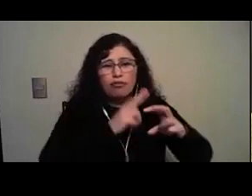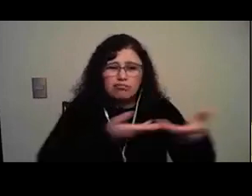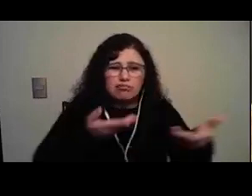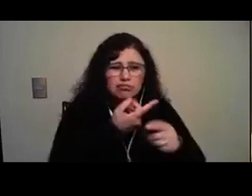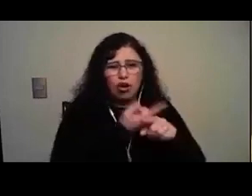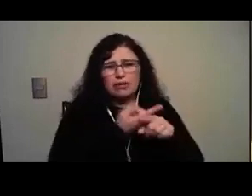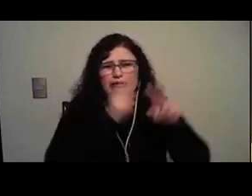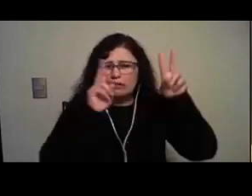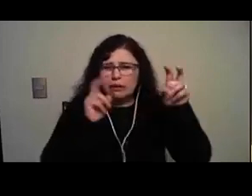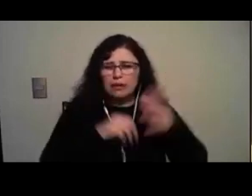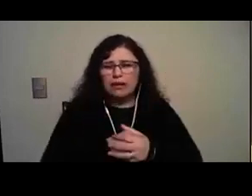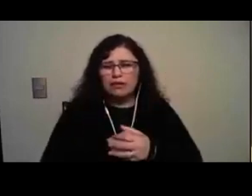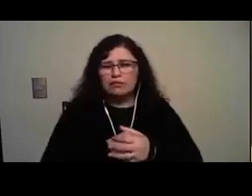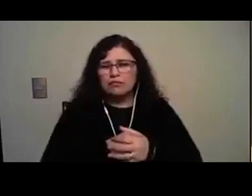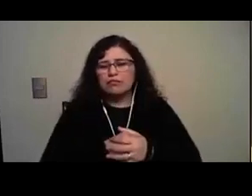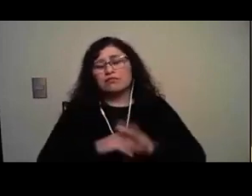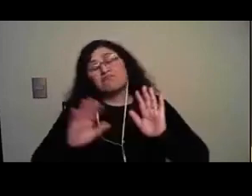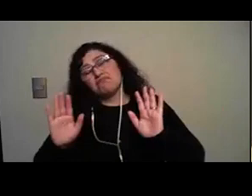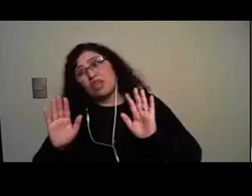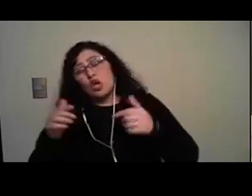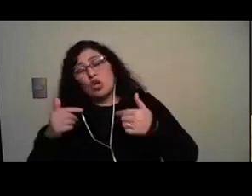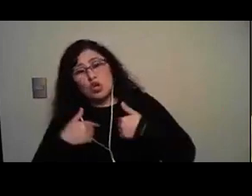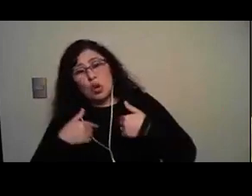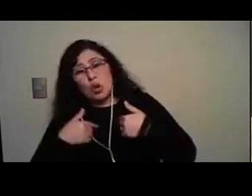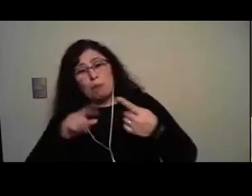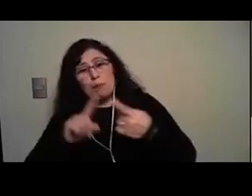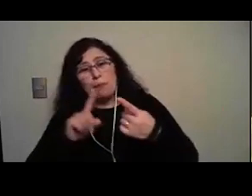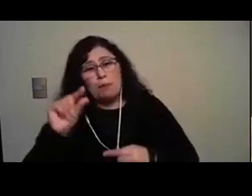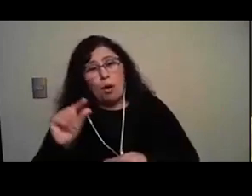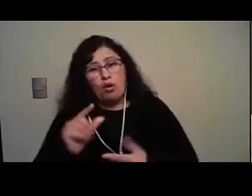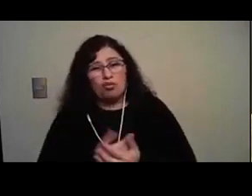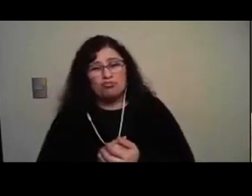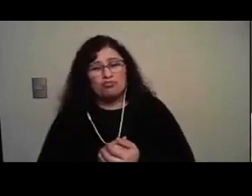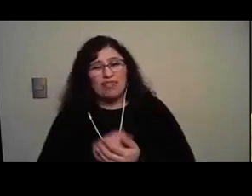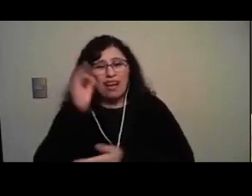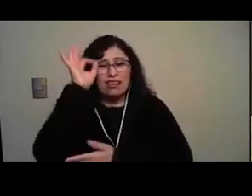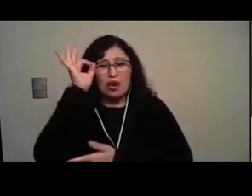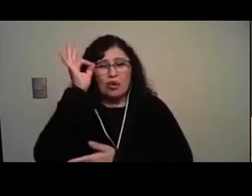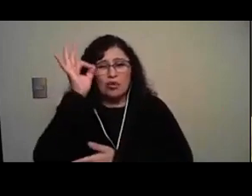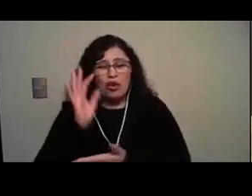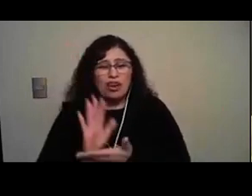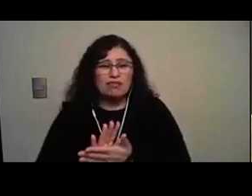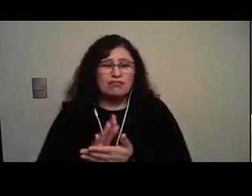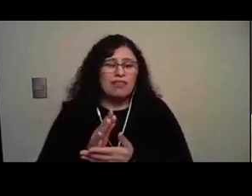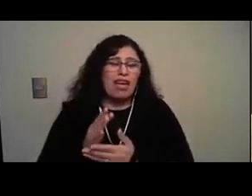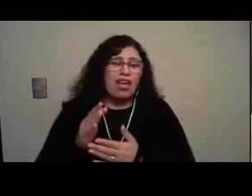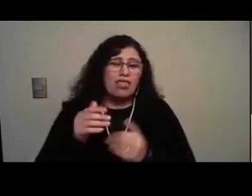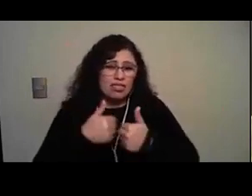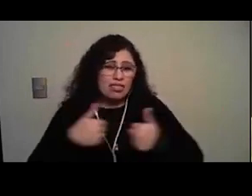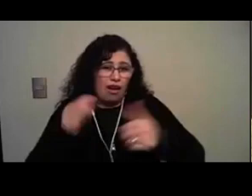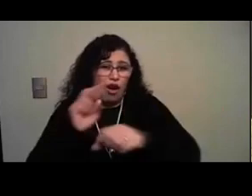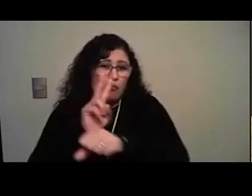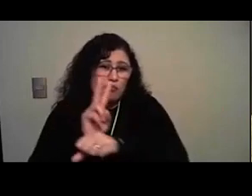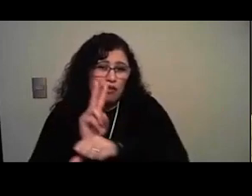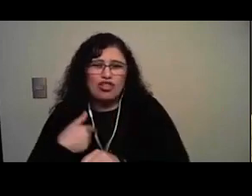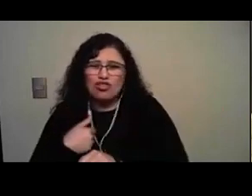sí, bueno, particularmente yo, bueno, participo súper poco de algunas cosas, o sea, participo harto en la escuela, pero de algunas reuniones no estoy por un tema de